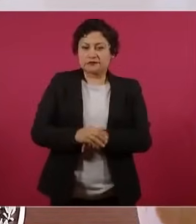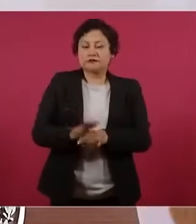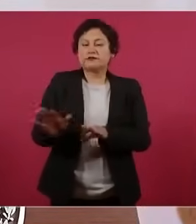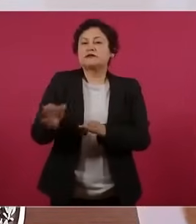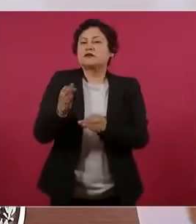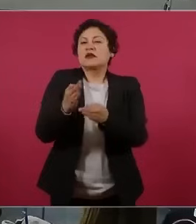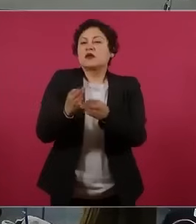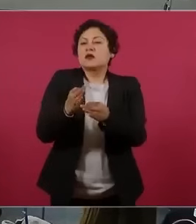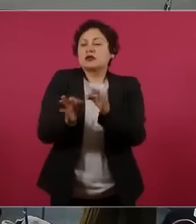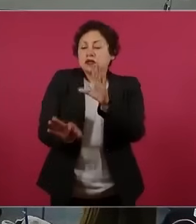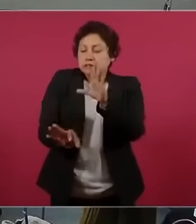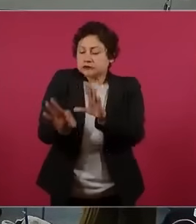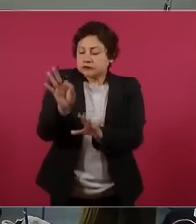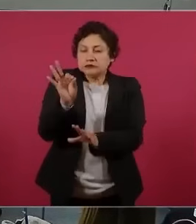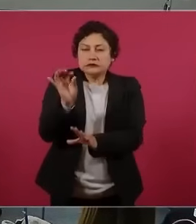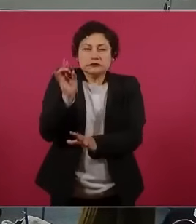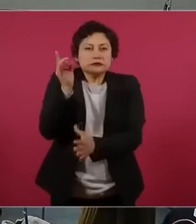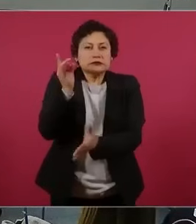más